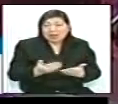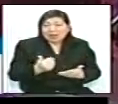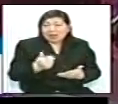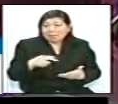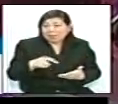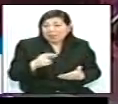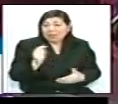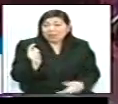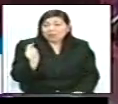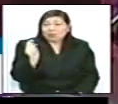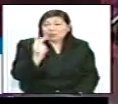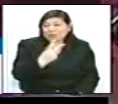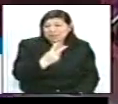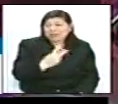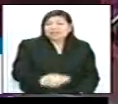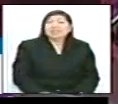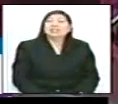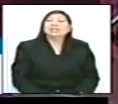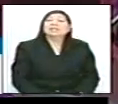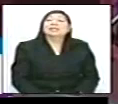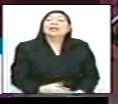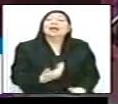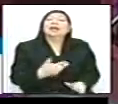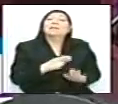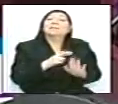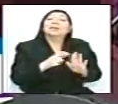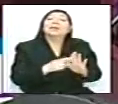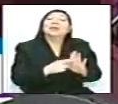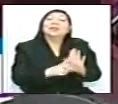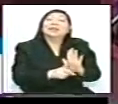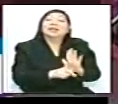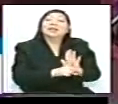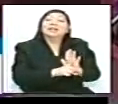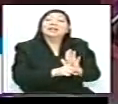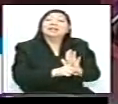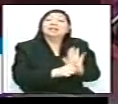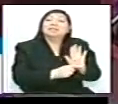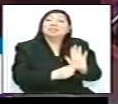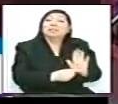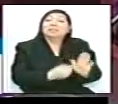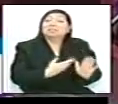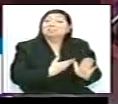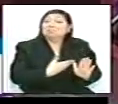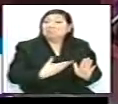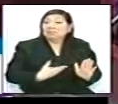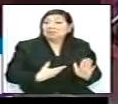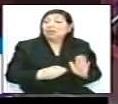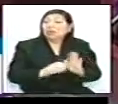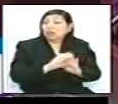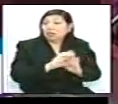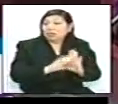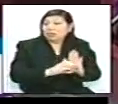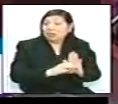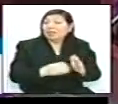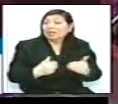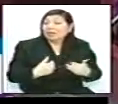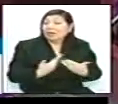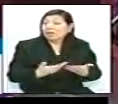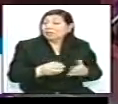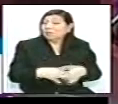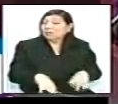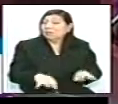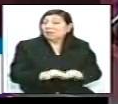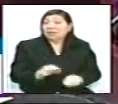Popular. Uno. Dos. Que hay proyectos de ley, que hay un proyecto de ley que ha presentado el Ejecutivo que constitucionalmente tiene prioridad.